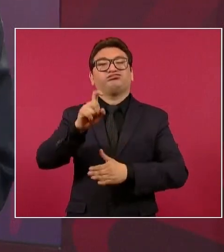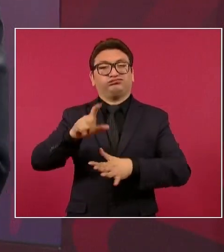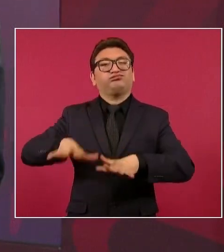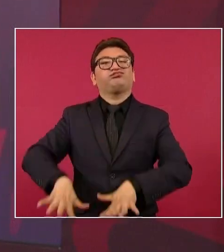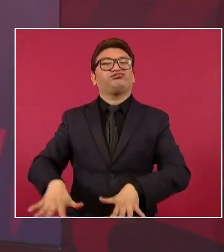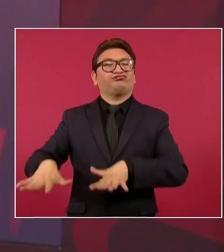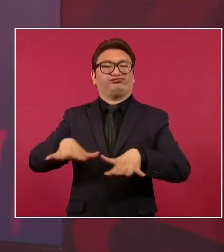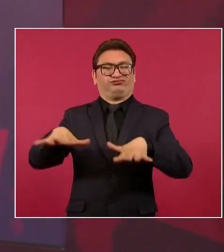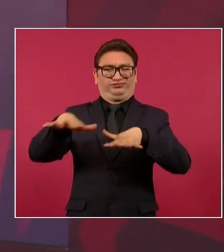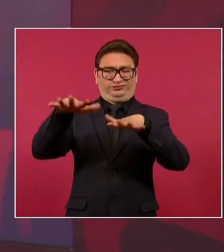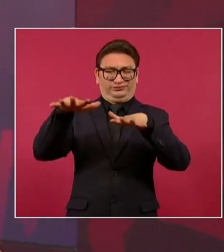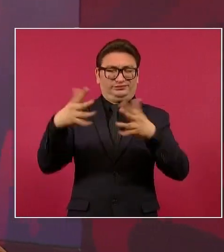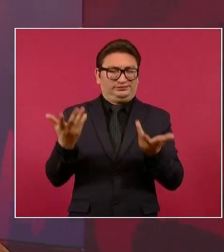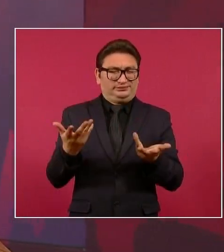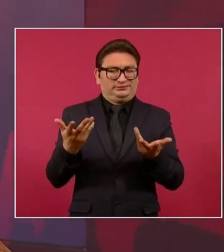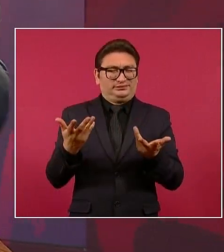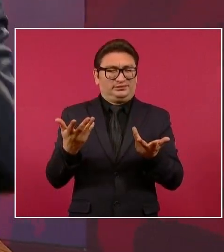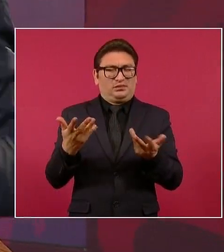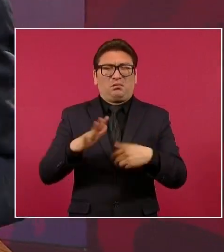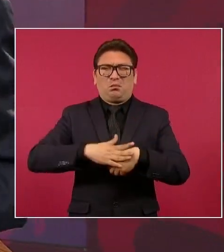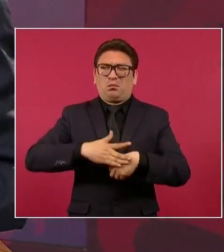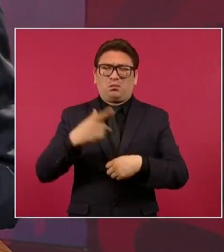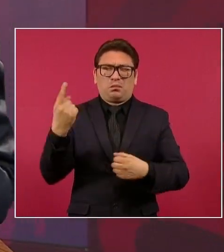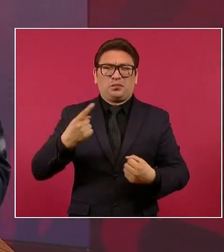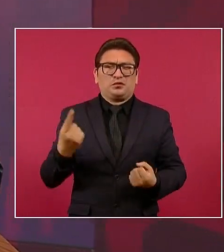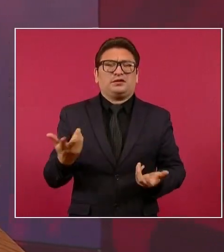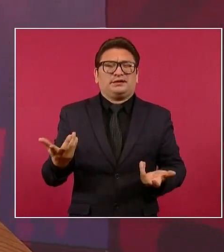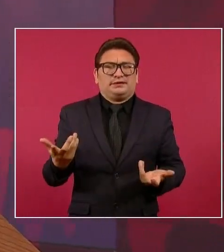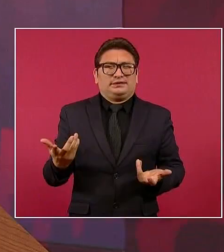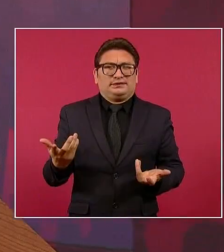Y entonces, ¿por qué?